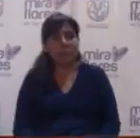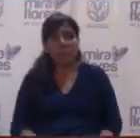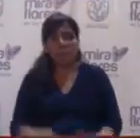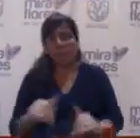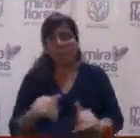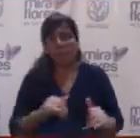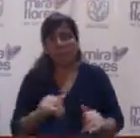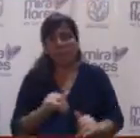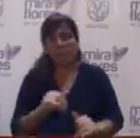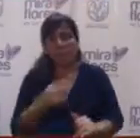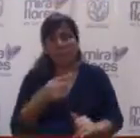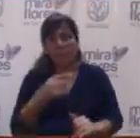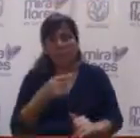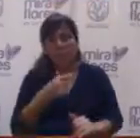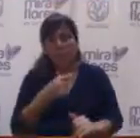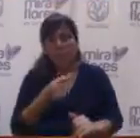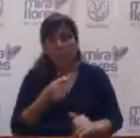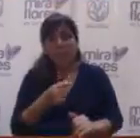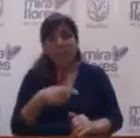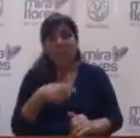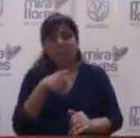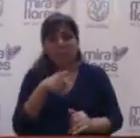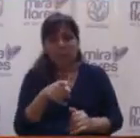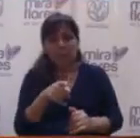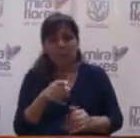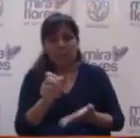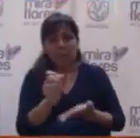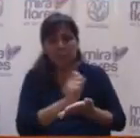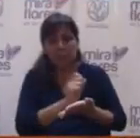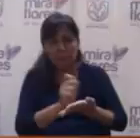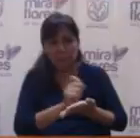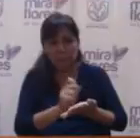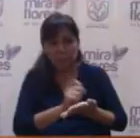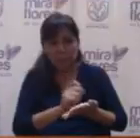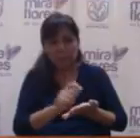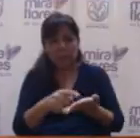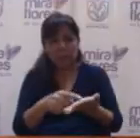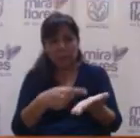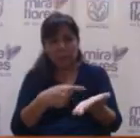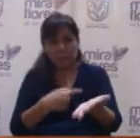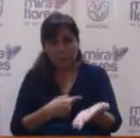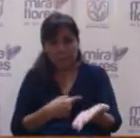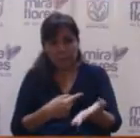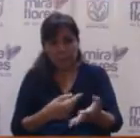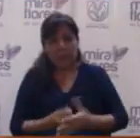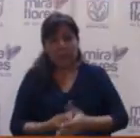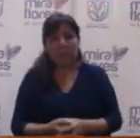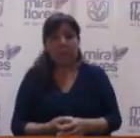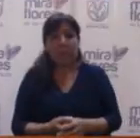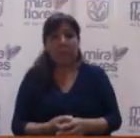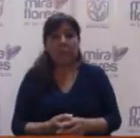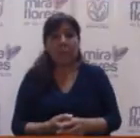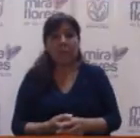gustaría que me haga llegar por escrito este... Bueno, para entonces, para